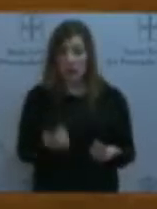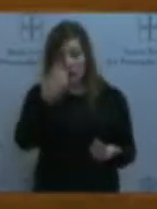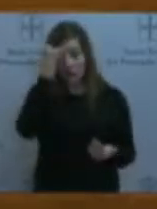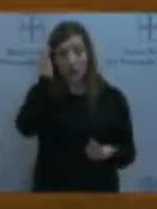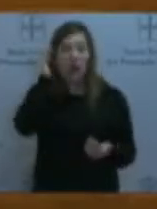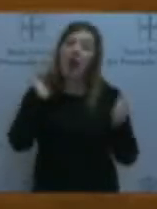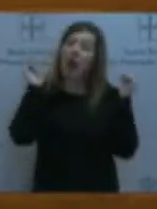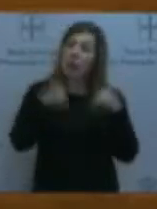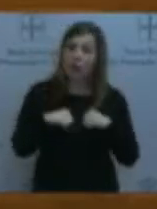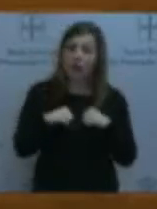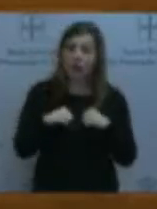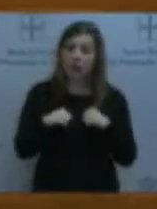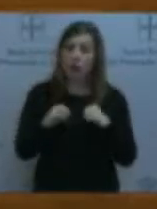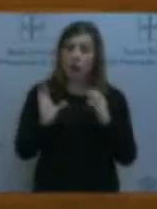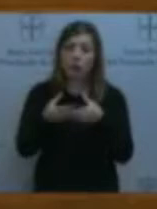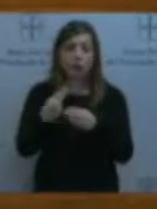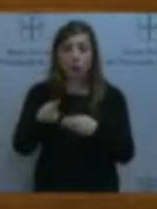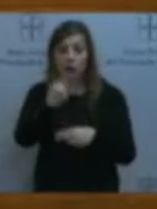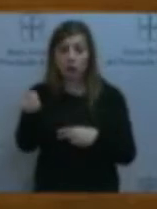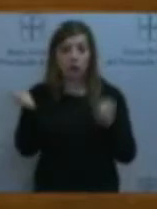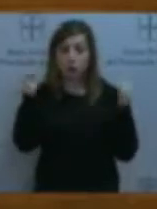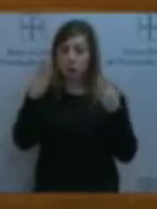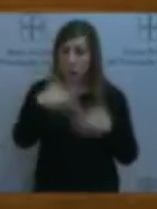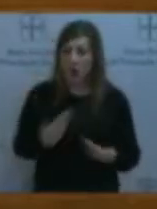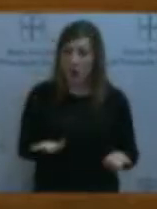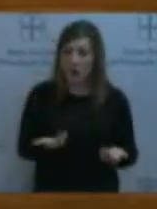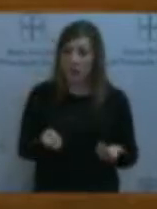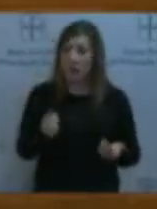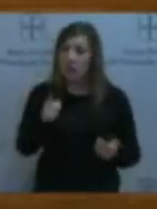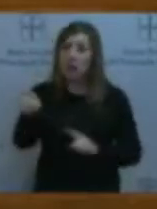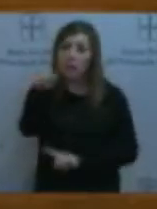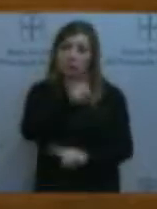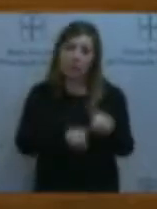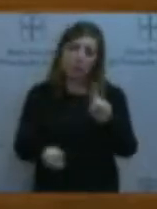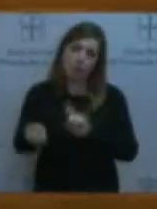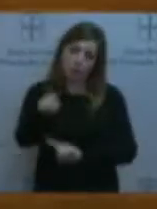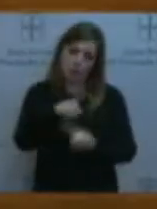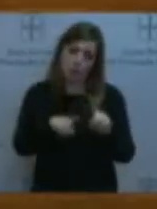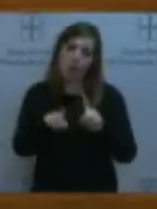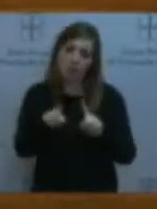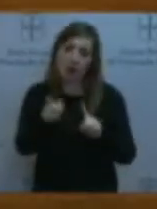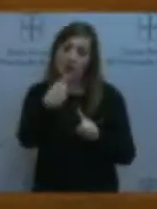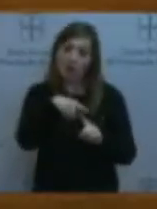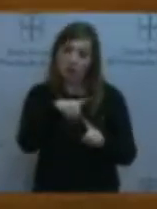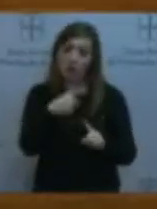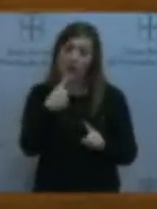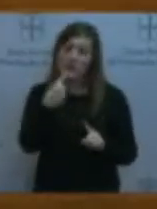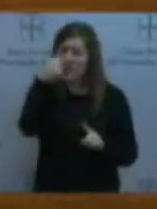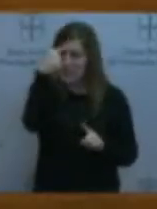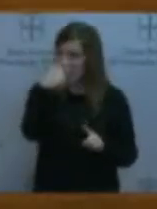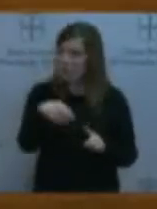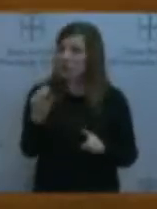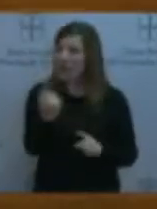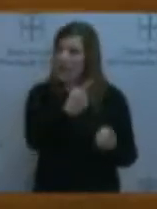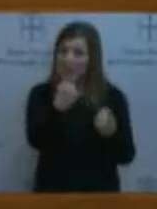los acuerdos con otras formaciones políticas. Ese es el problema del que nosotros partíamos y que tratábamos de sortear a sabiendas de que es